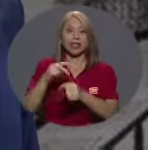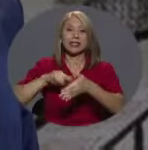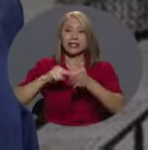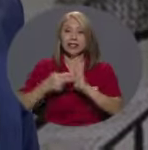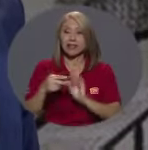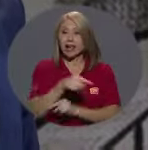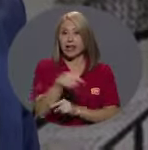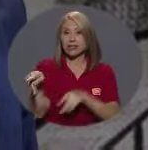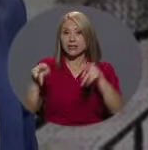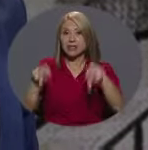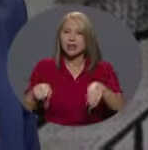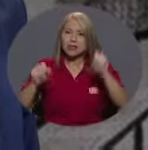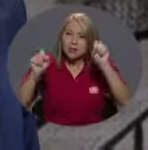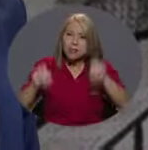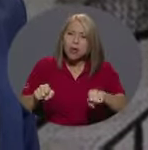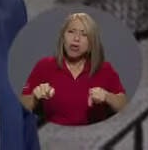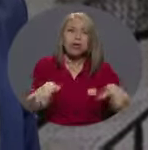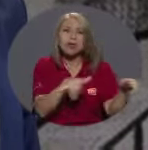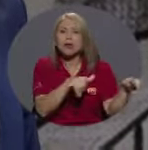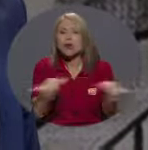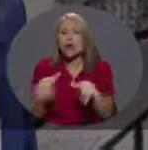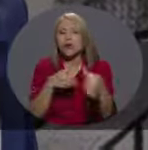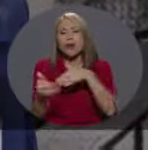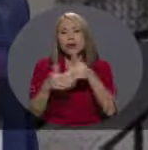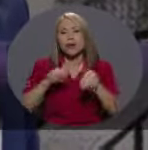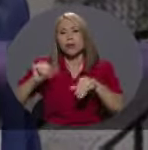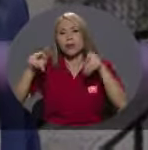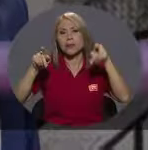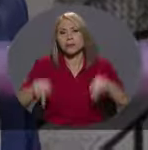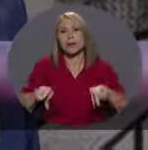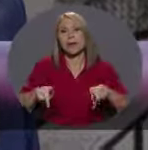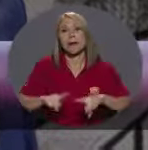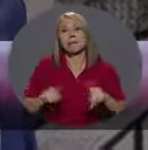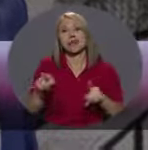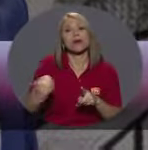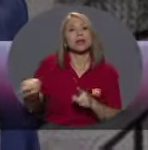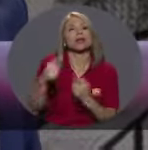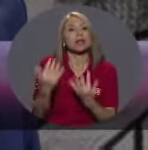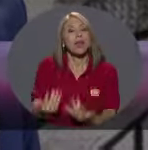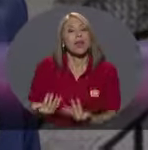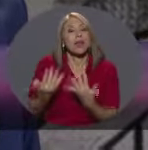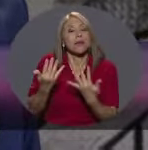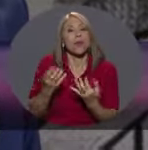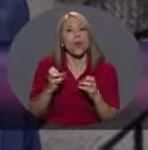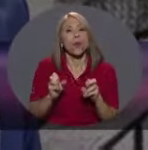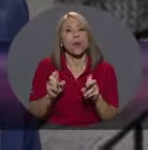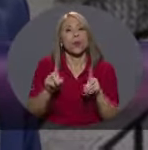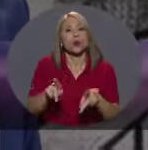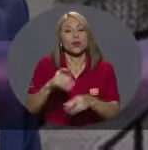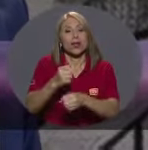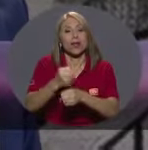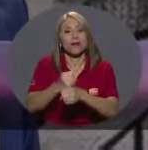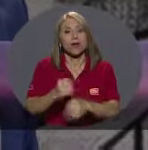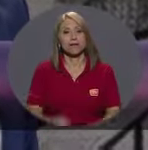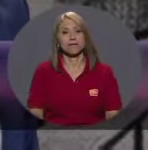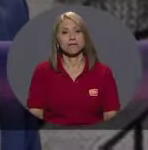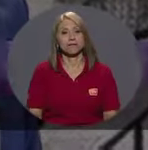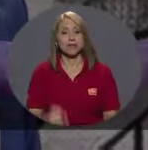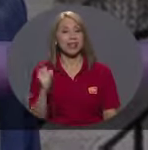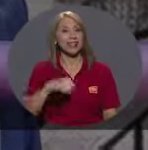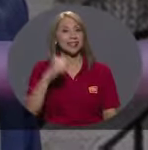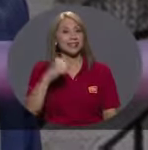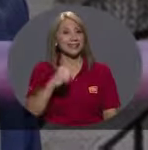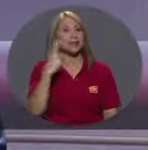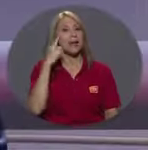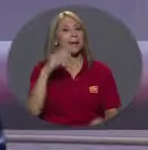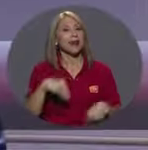que pues esas personas tienen capacidades igual que cualquier otra, lo que pasa es que están a la espera de una oportunidad laboral, como en este